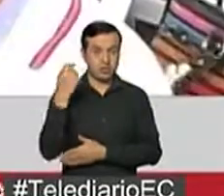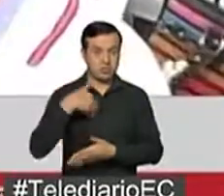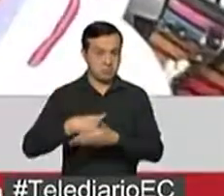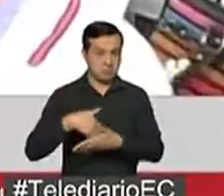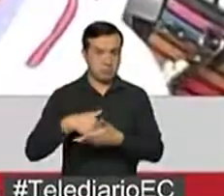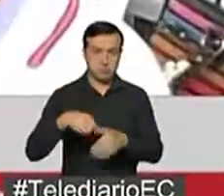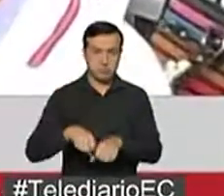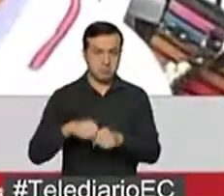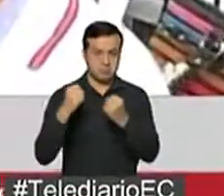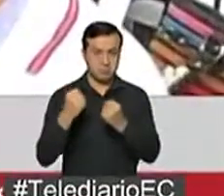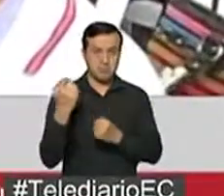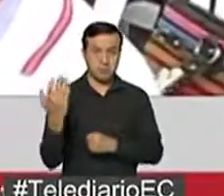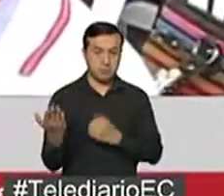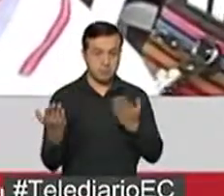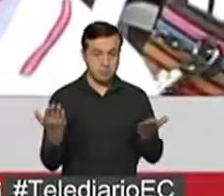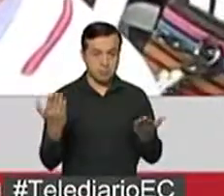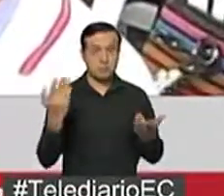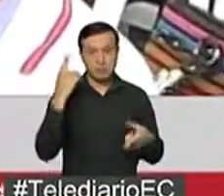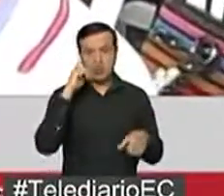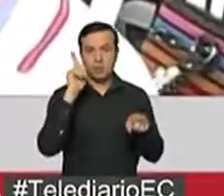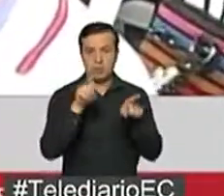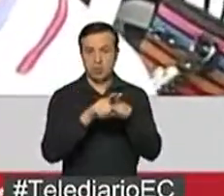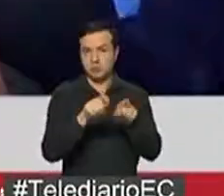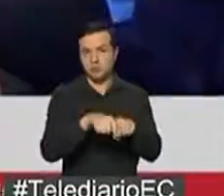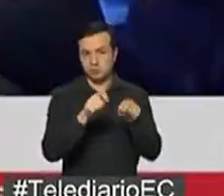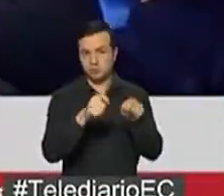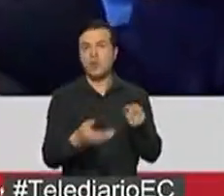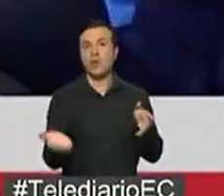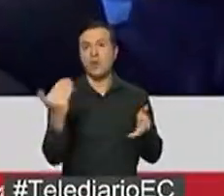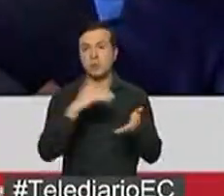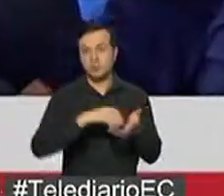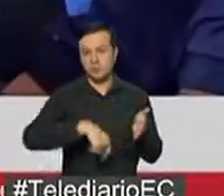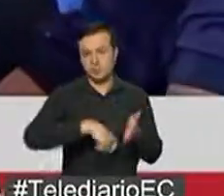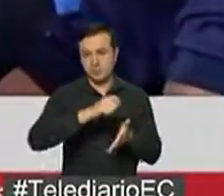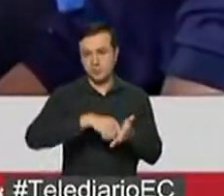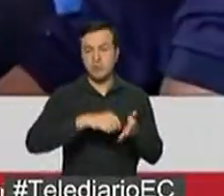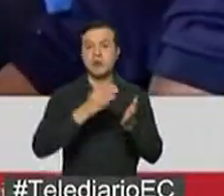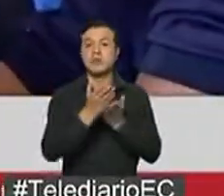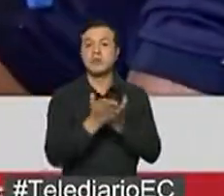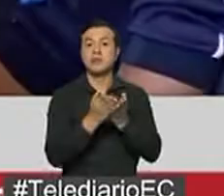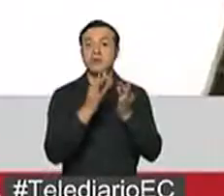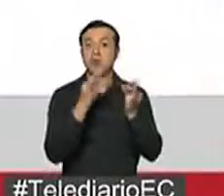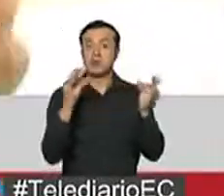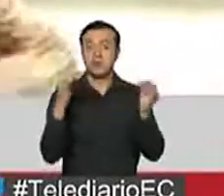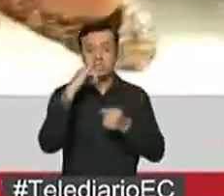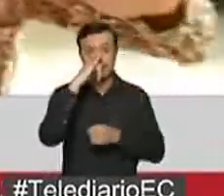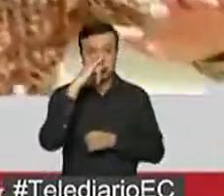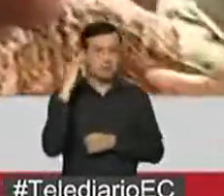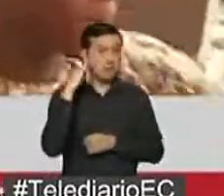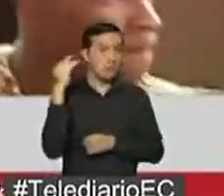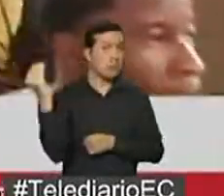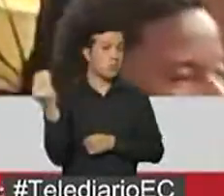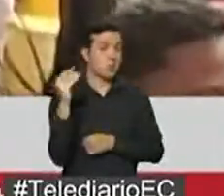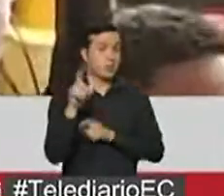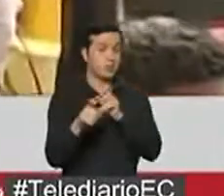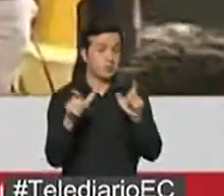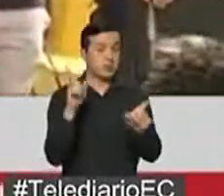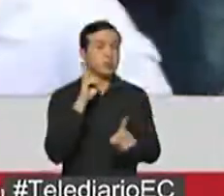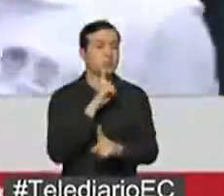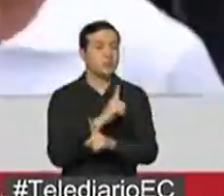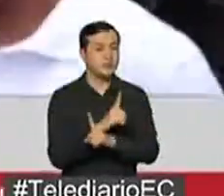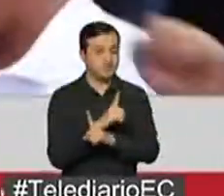bolívar mendoza renovaron estos acuerdos por los servicios de calidad brindados a niños adolescentes personas con